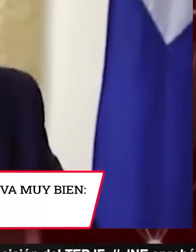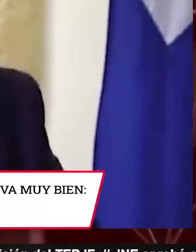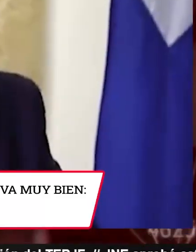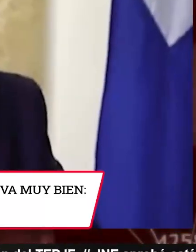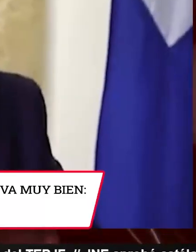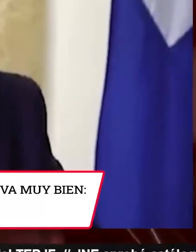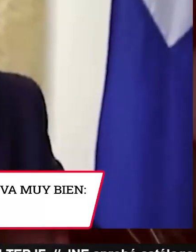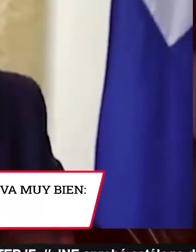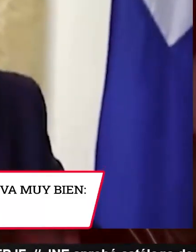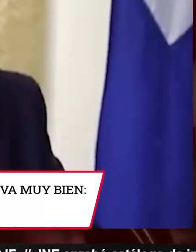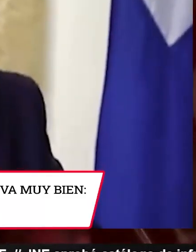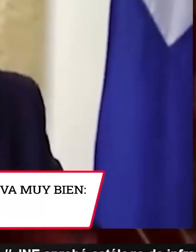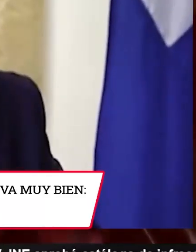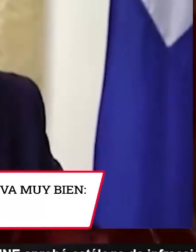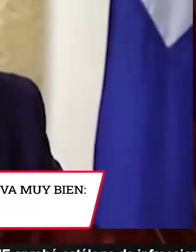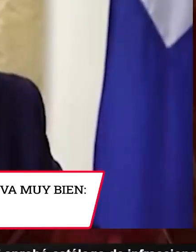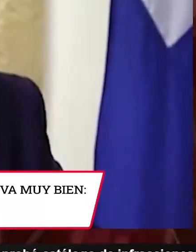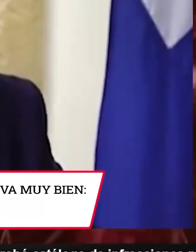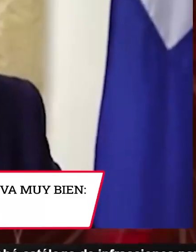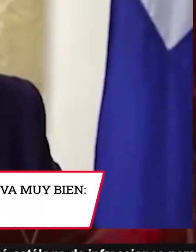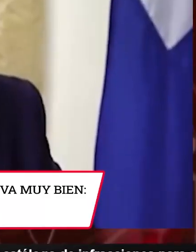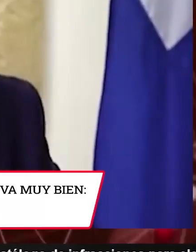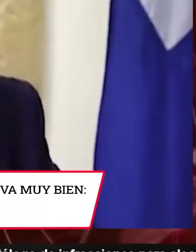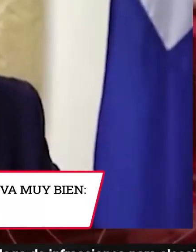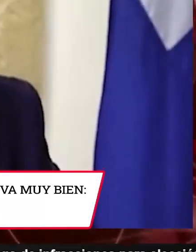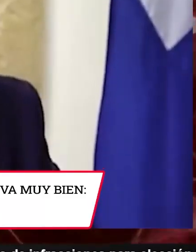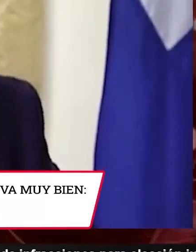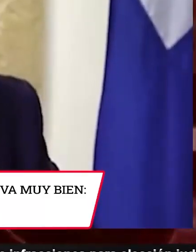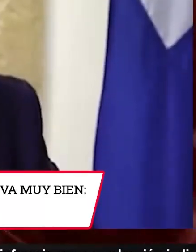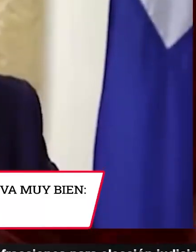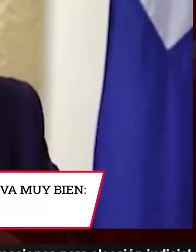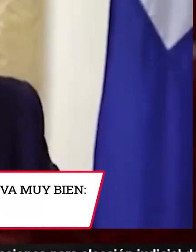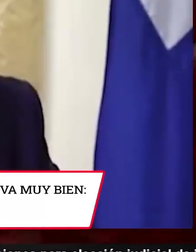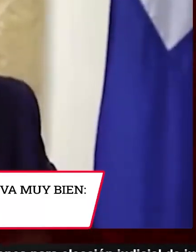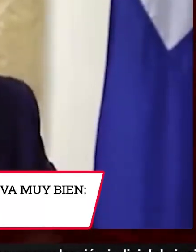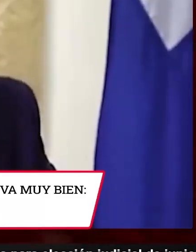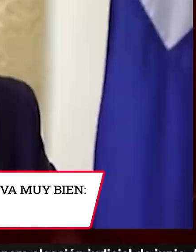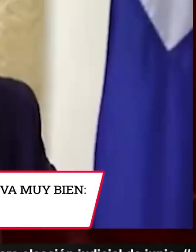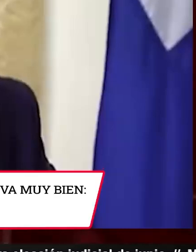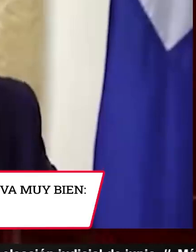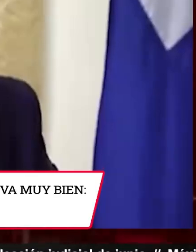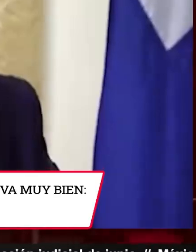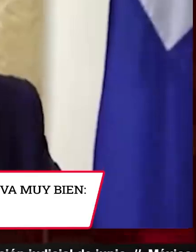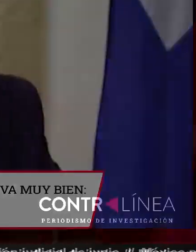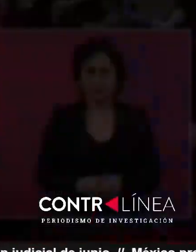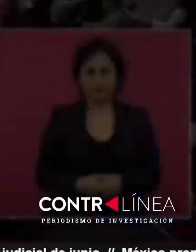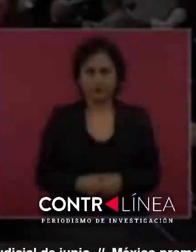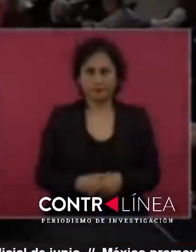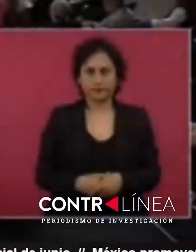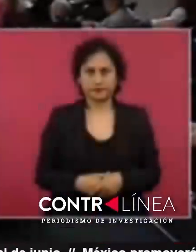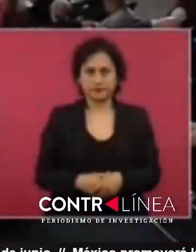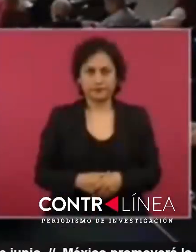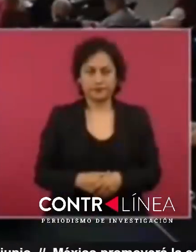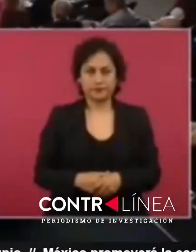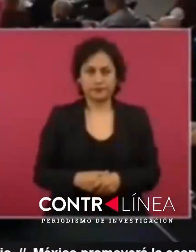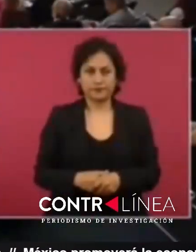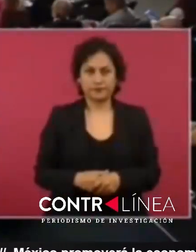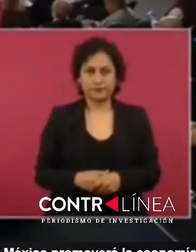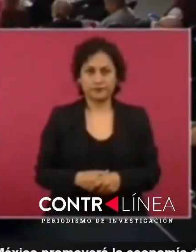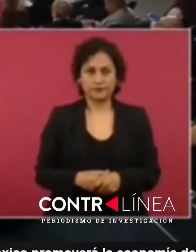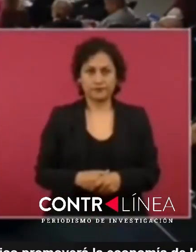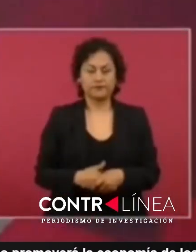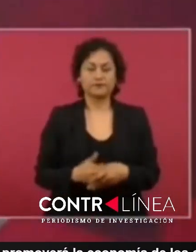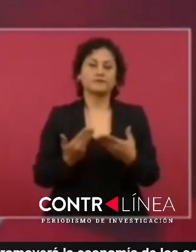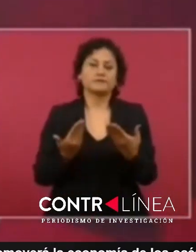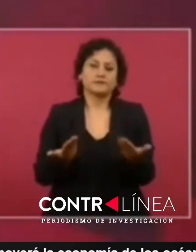sucedía con las distintas administraciones y la relación bilateral que tiene México con Estados Unidos. La relación con